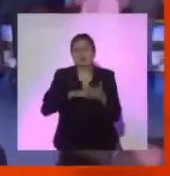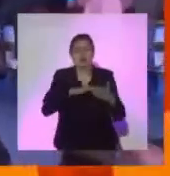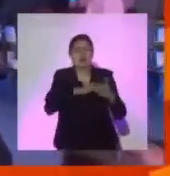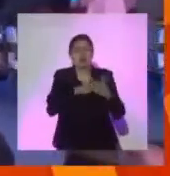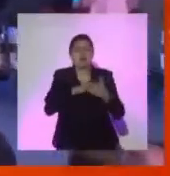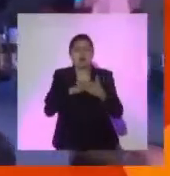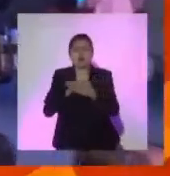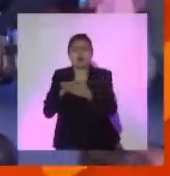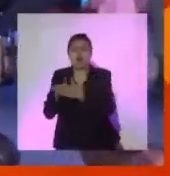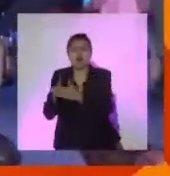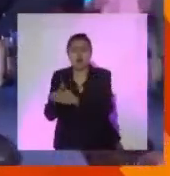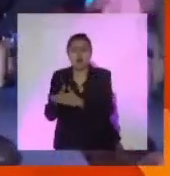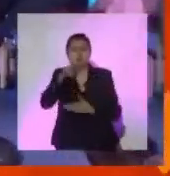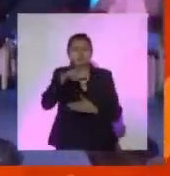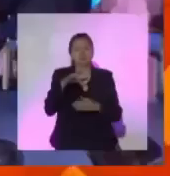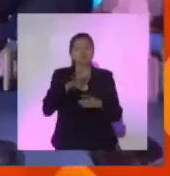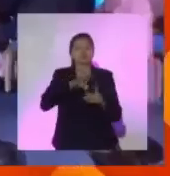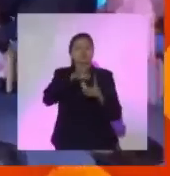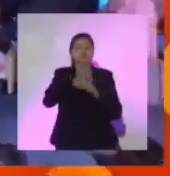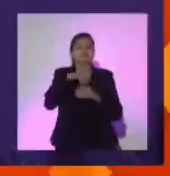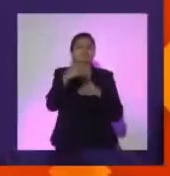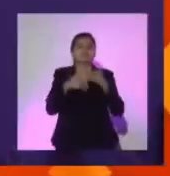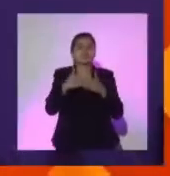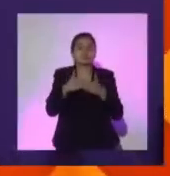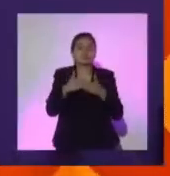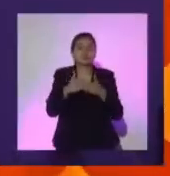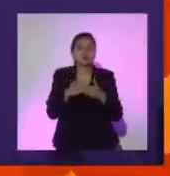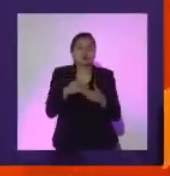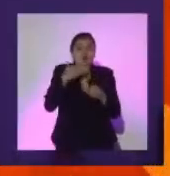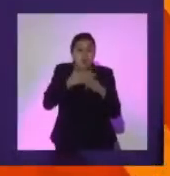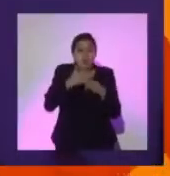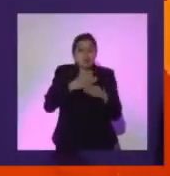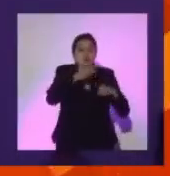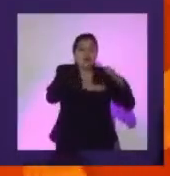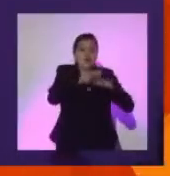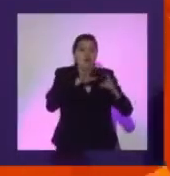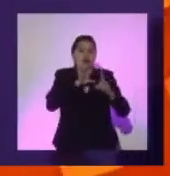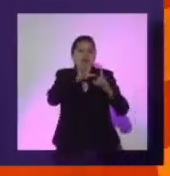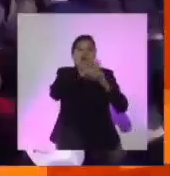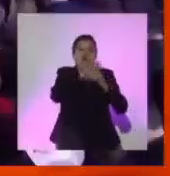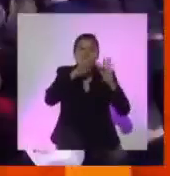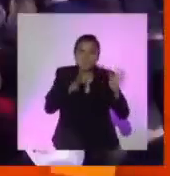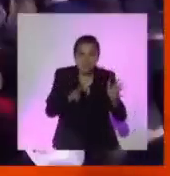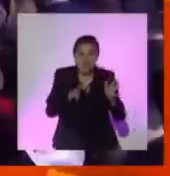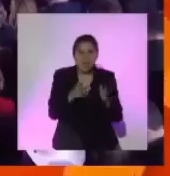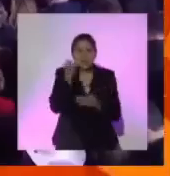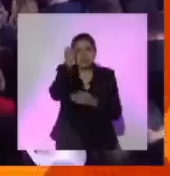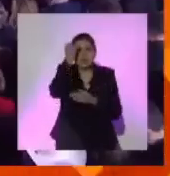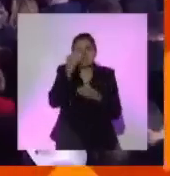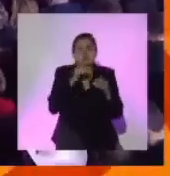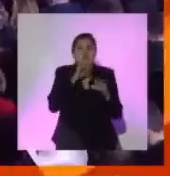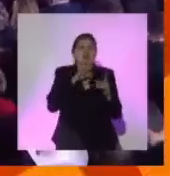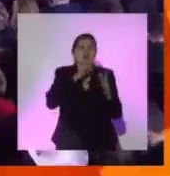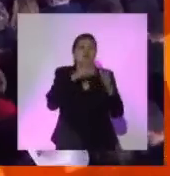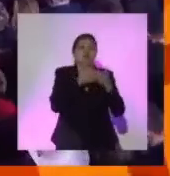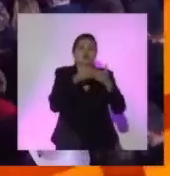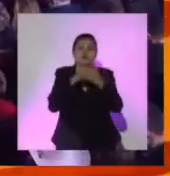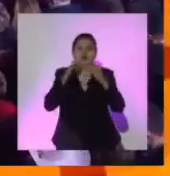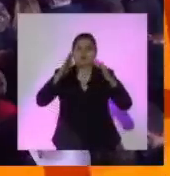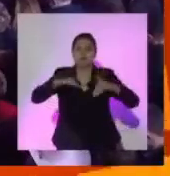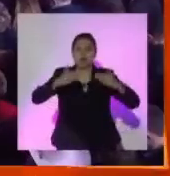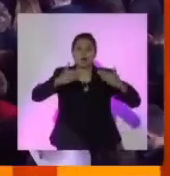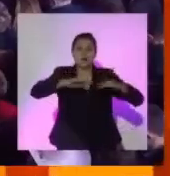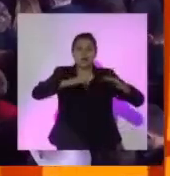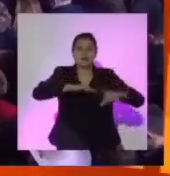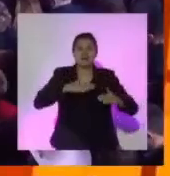España le otorga la condecoración de la orden del mérito civil el 2008 recibe otra medalla Emilia Ortiz del